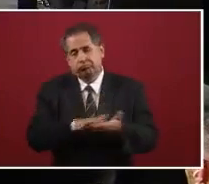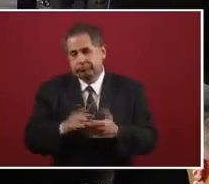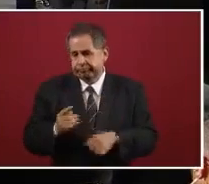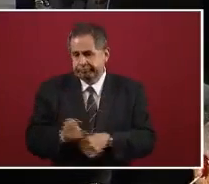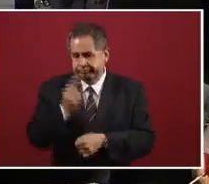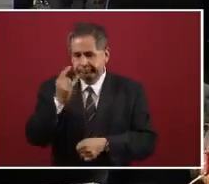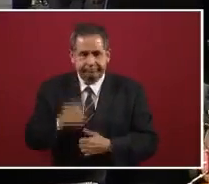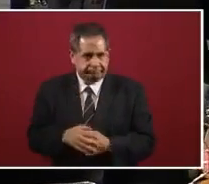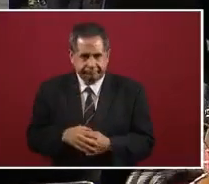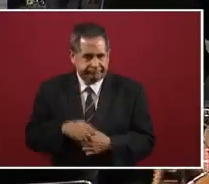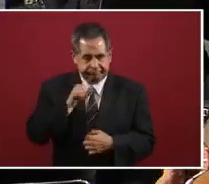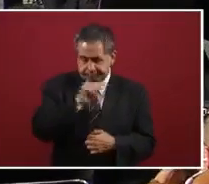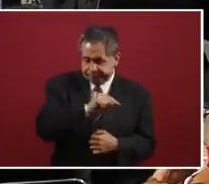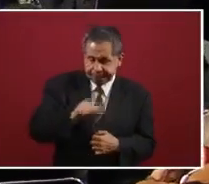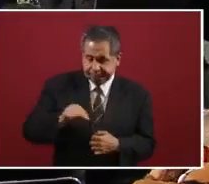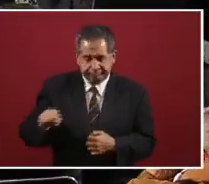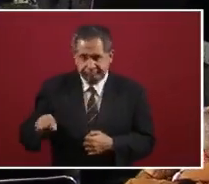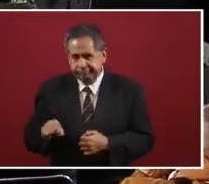que no tienen